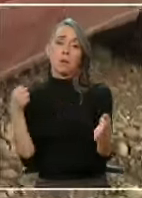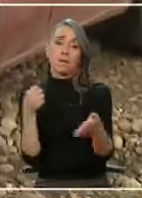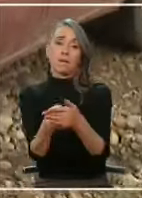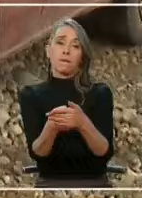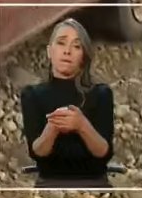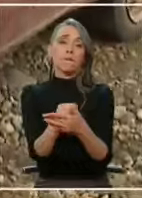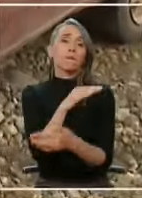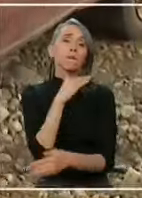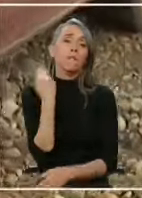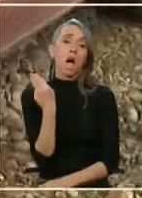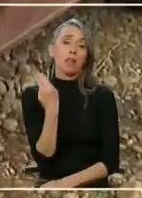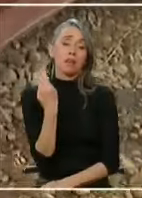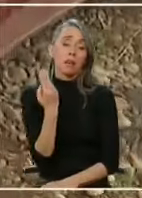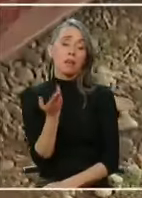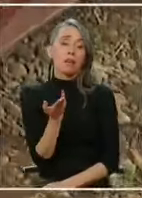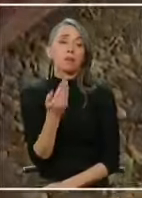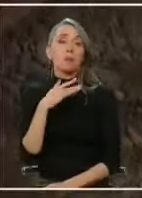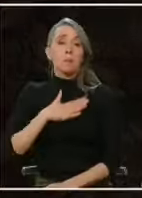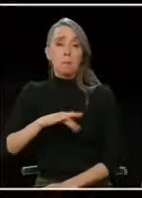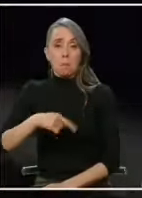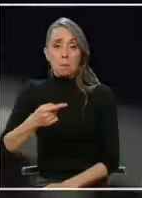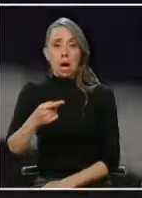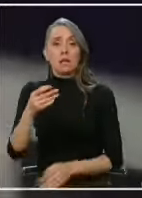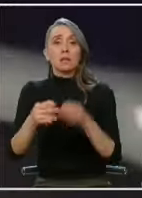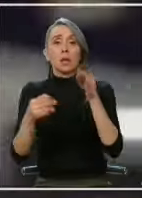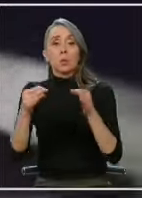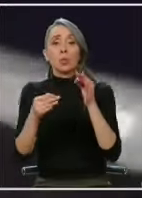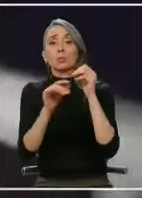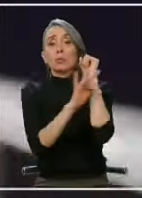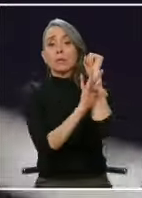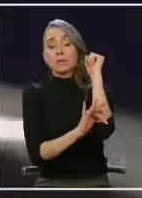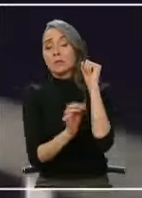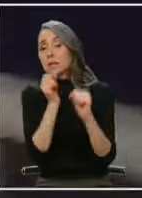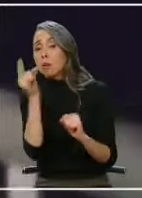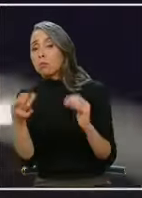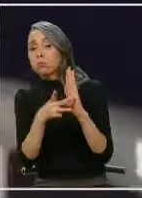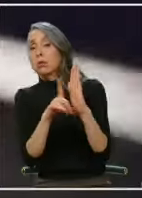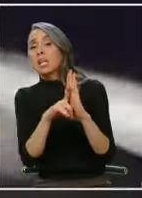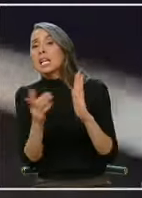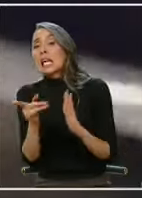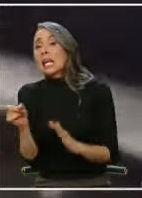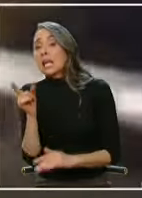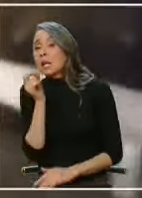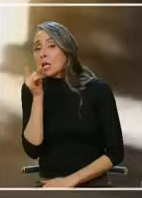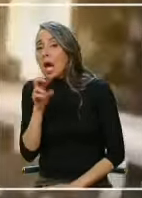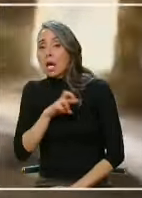fatal accidente. Este martes se conocerán los cargos que el Ministerio Público le impute,